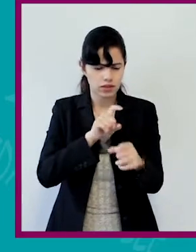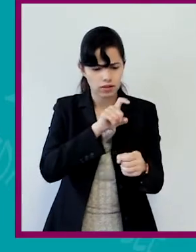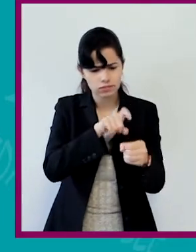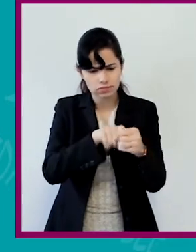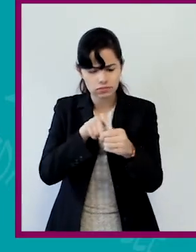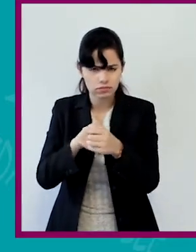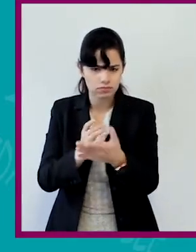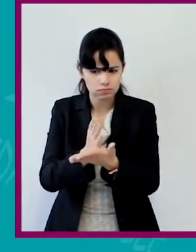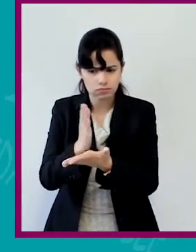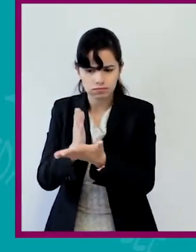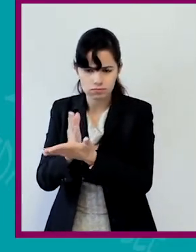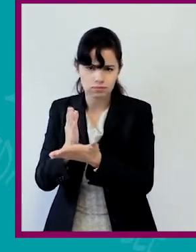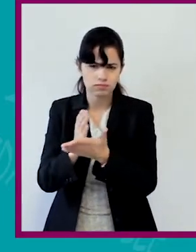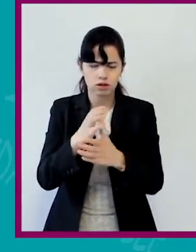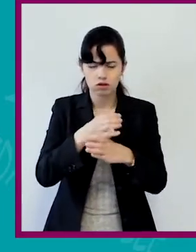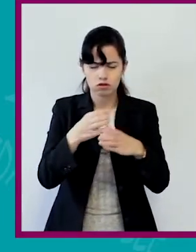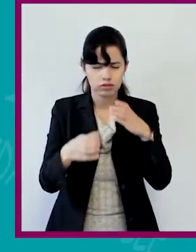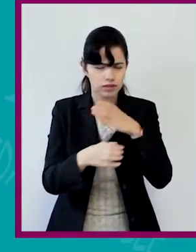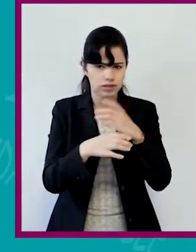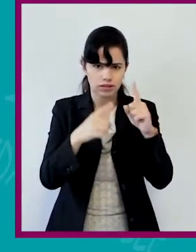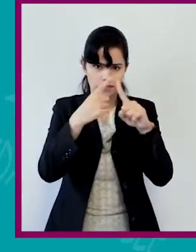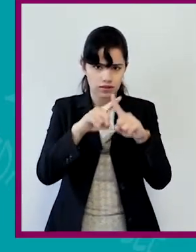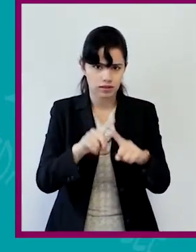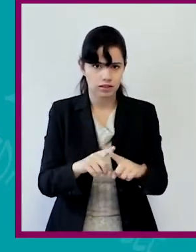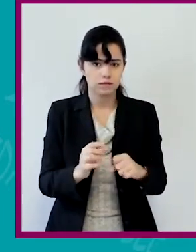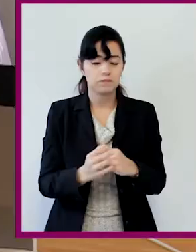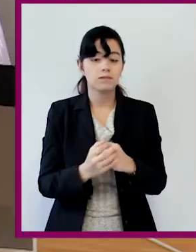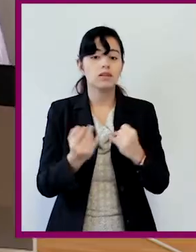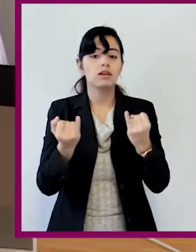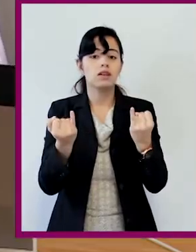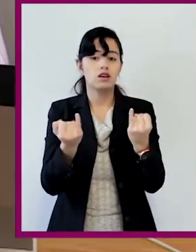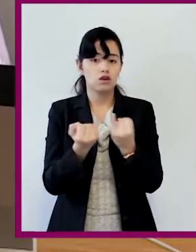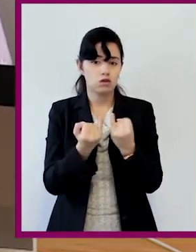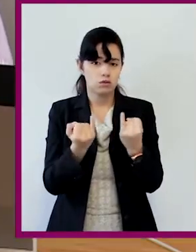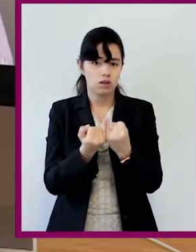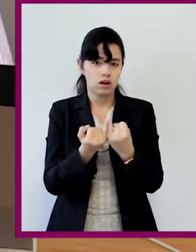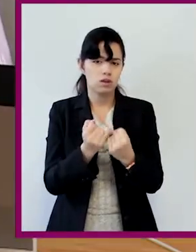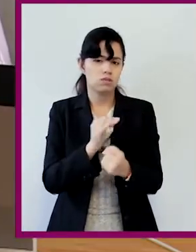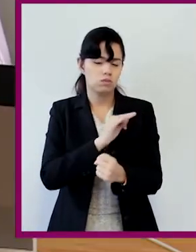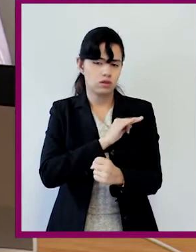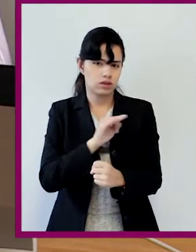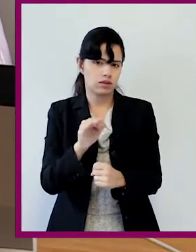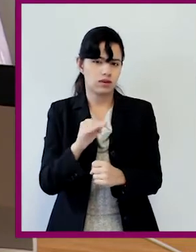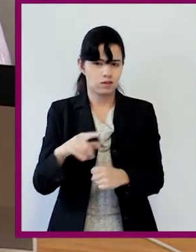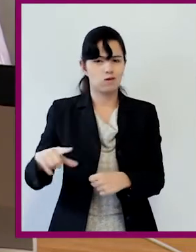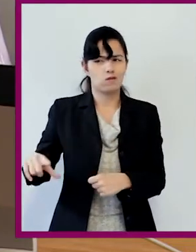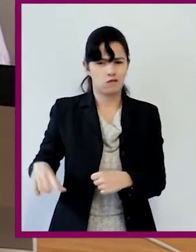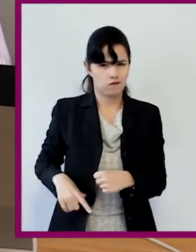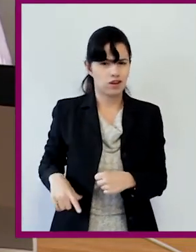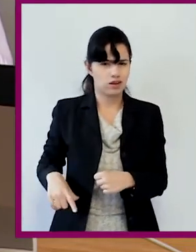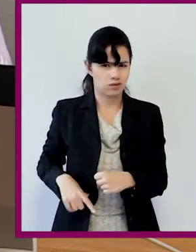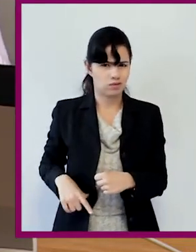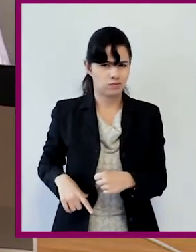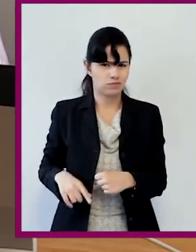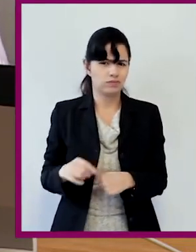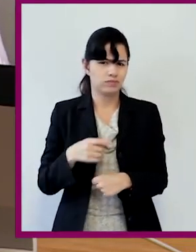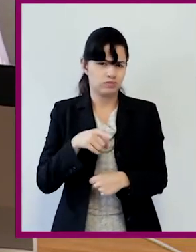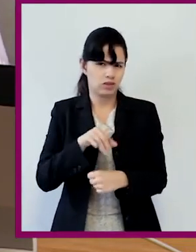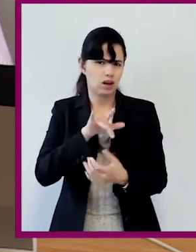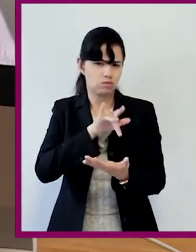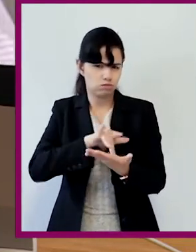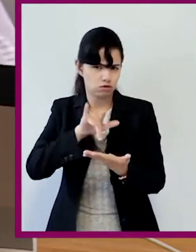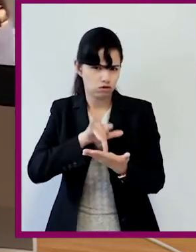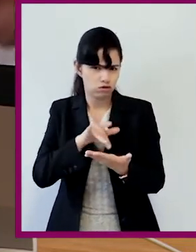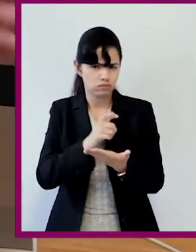dé posibilidades de acceder a todos esos bienes. También las transferencias directas que ahorita está haciendo